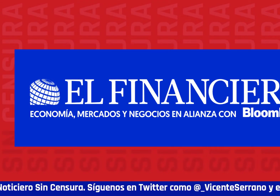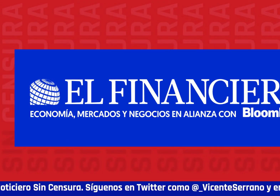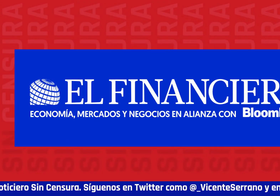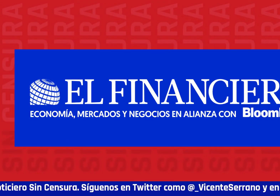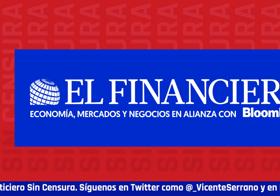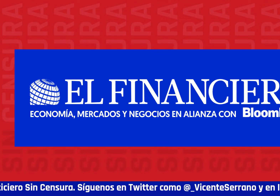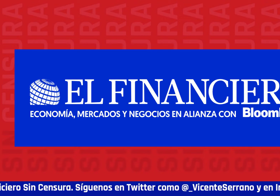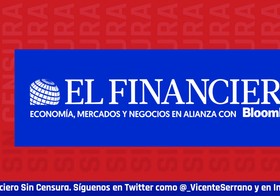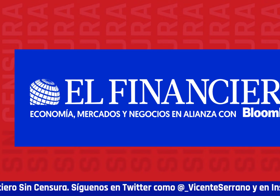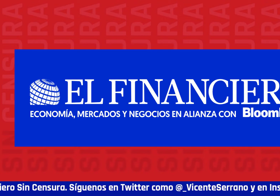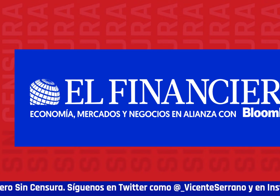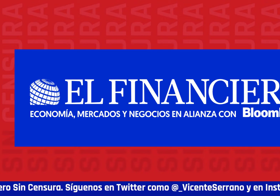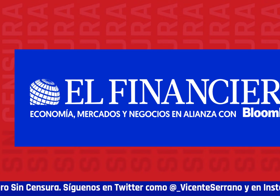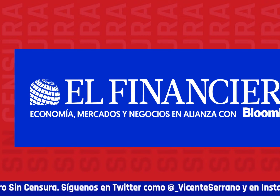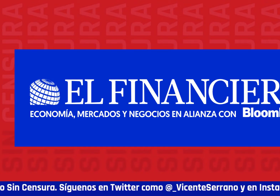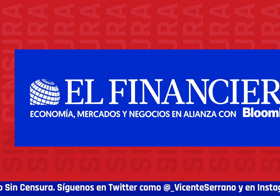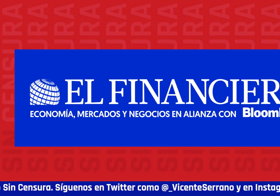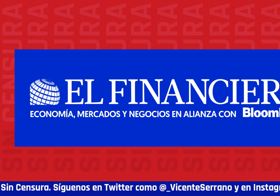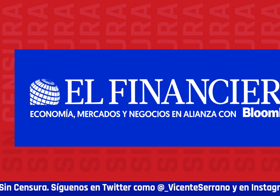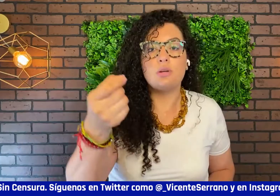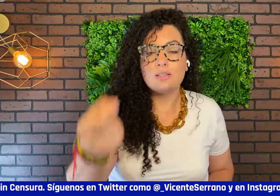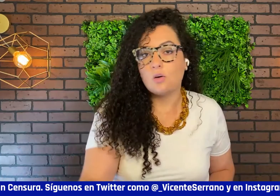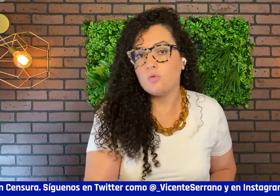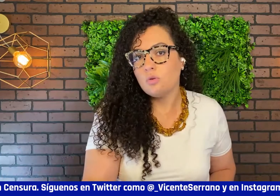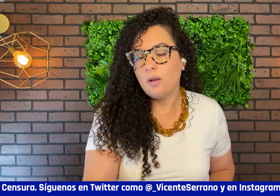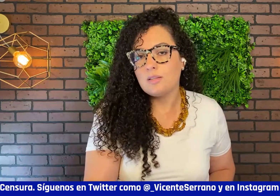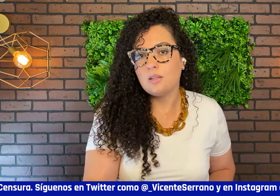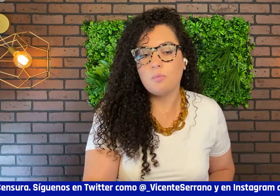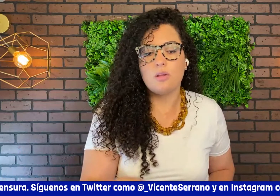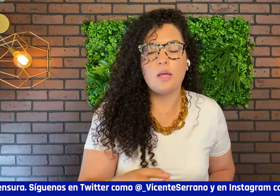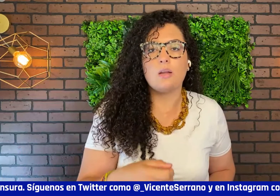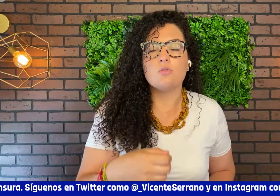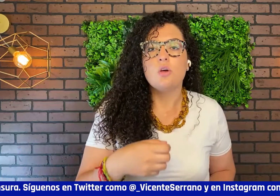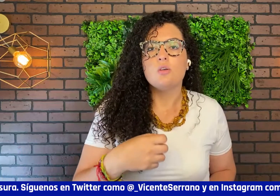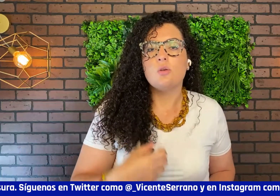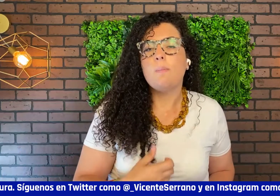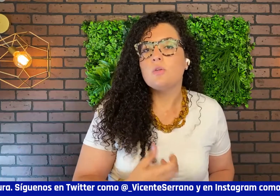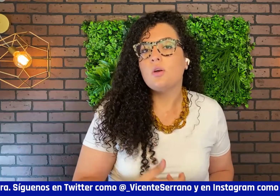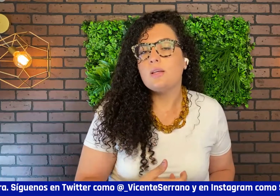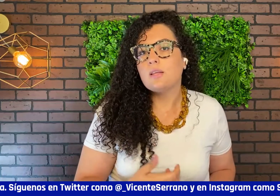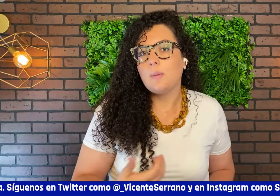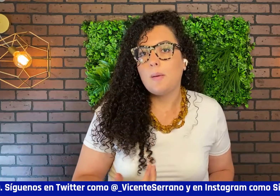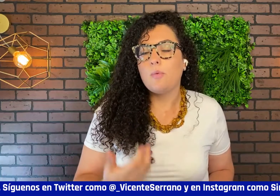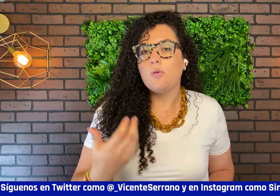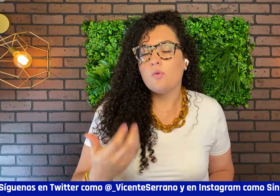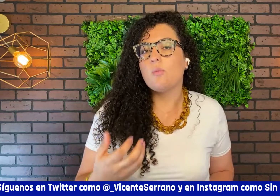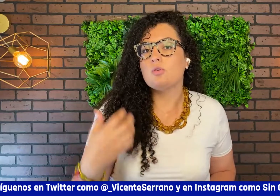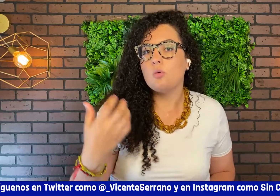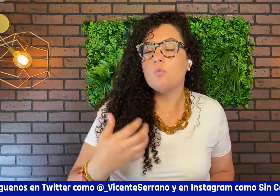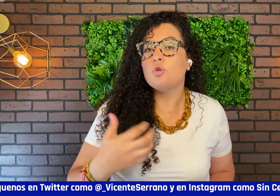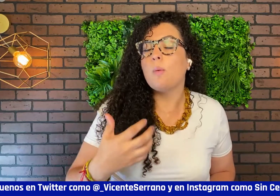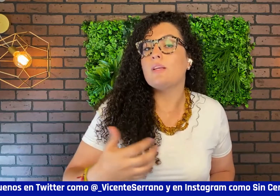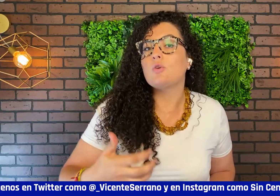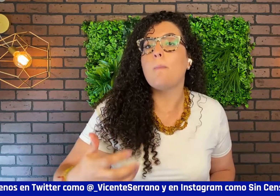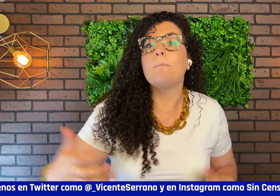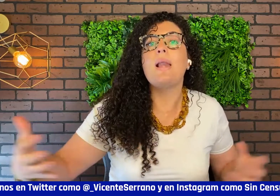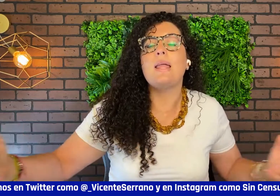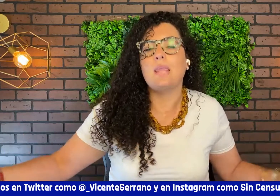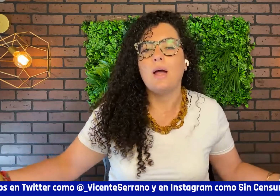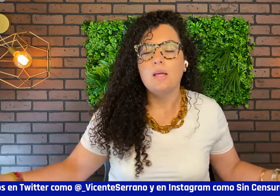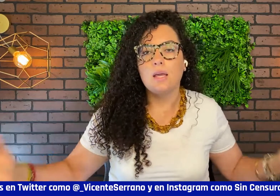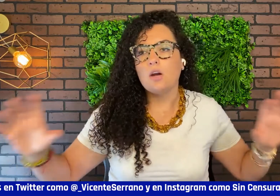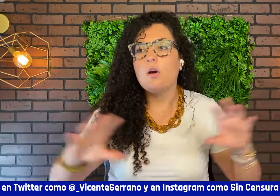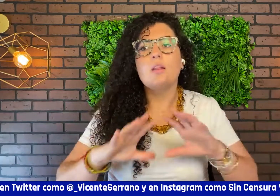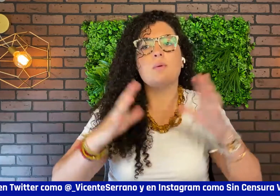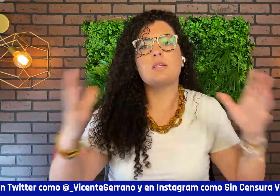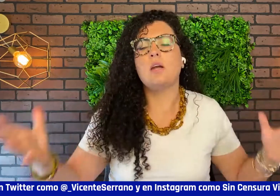comparativo antes o después, porque supuestamente las personas que consumen ese tipo de diarios son personas que van por información mucho más